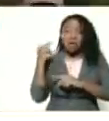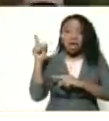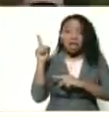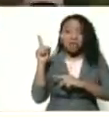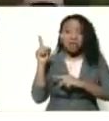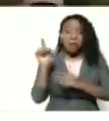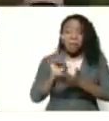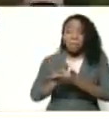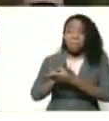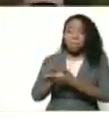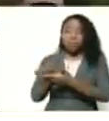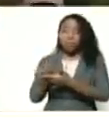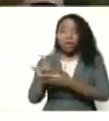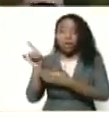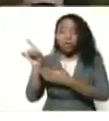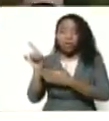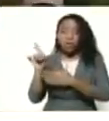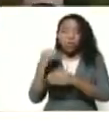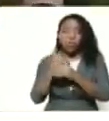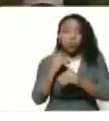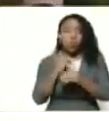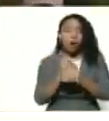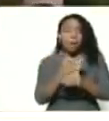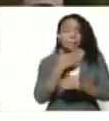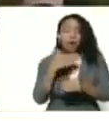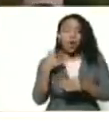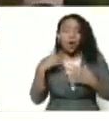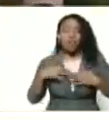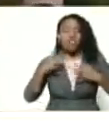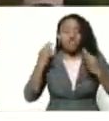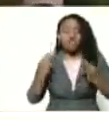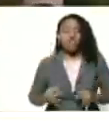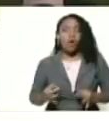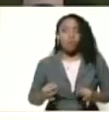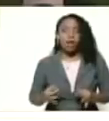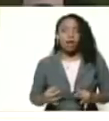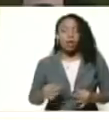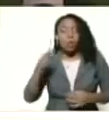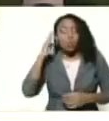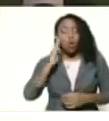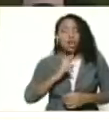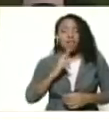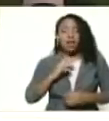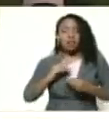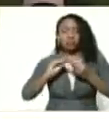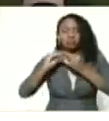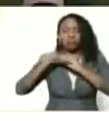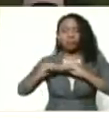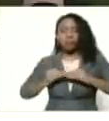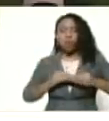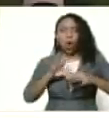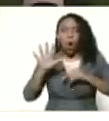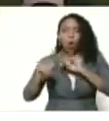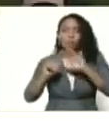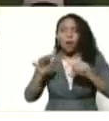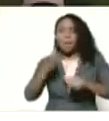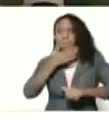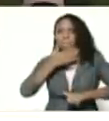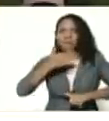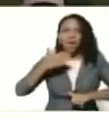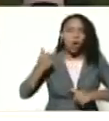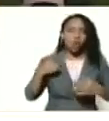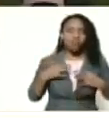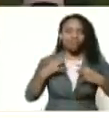fueron como con los mejores uniformes, Ernesto. Bolívar se esmeró en comprar los mejores